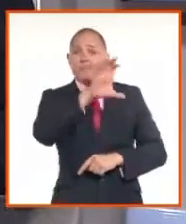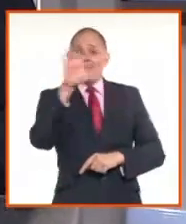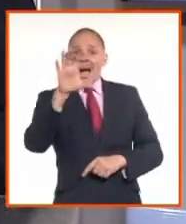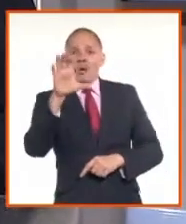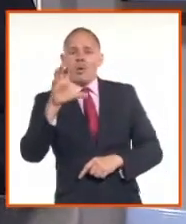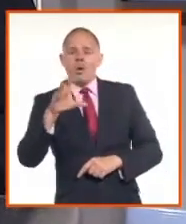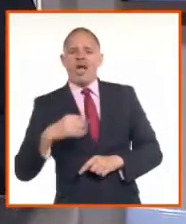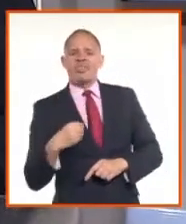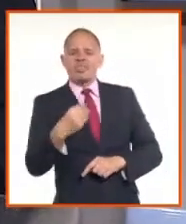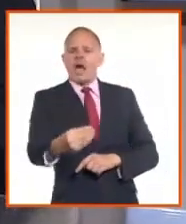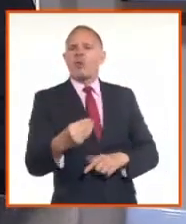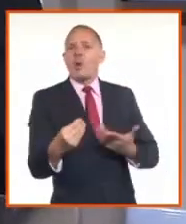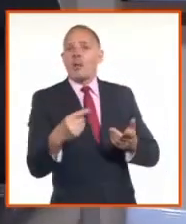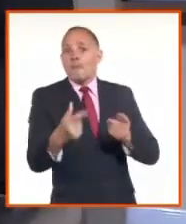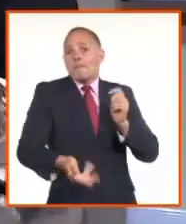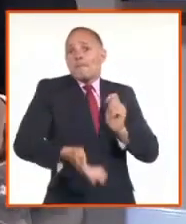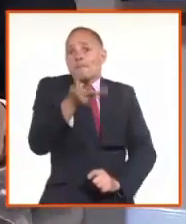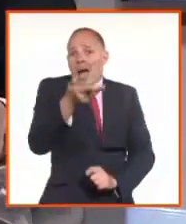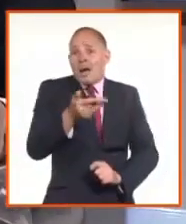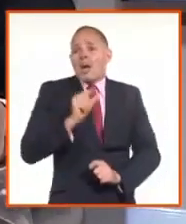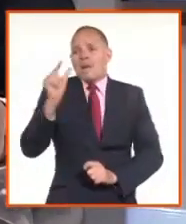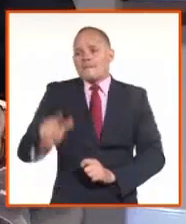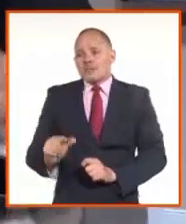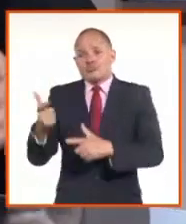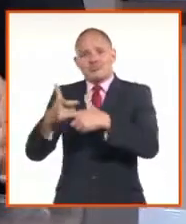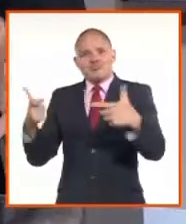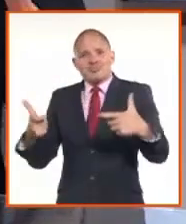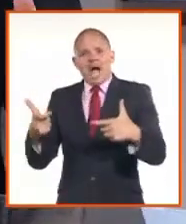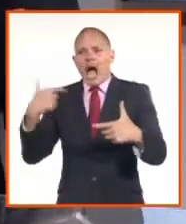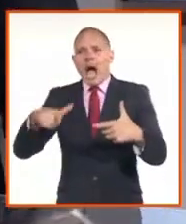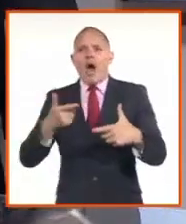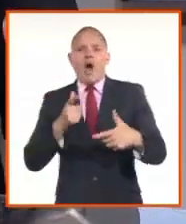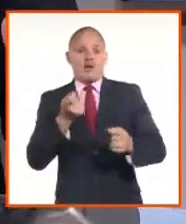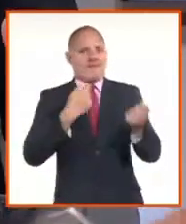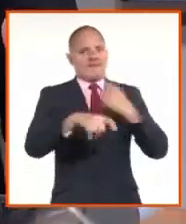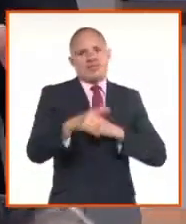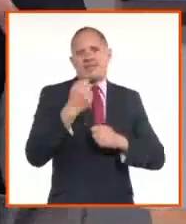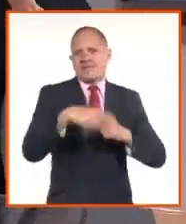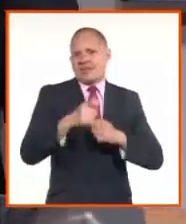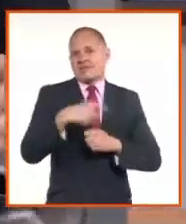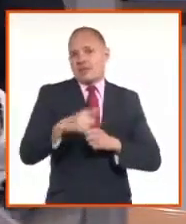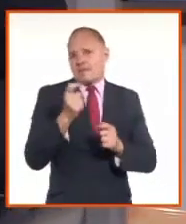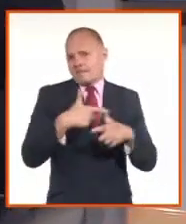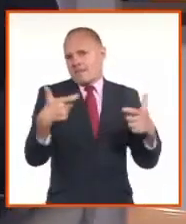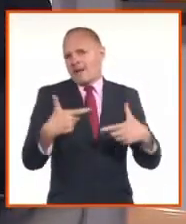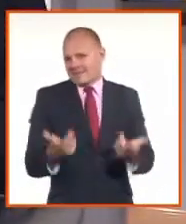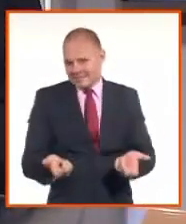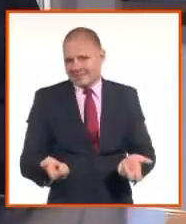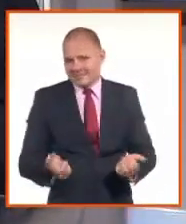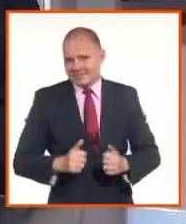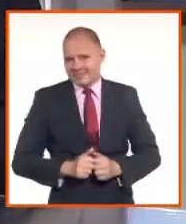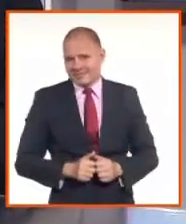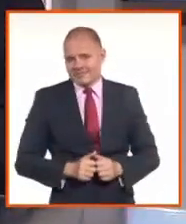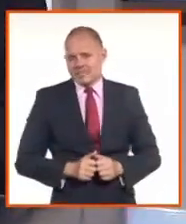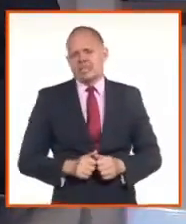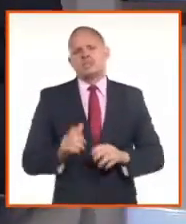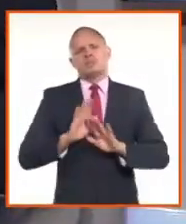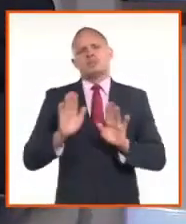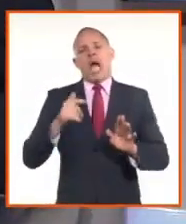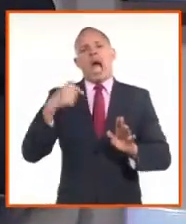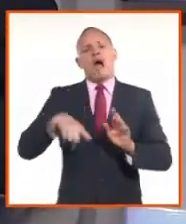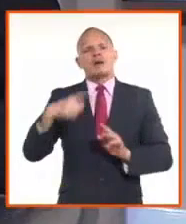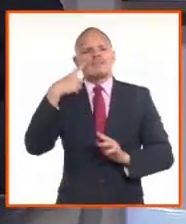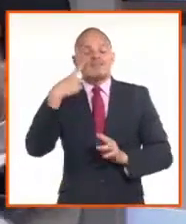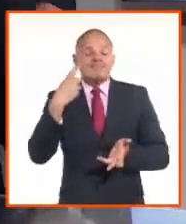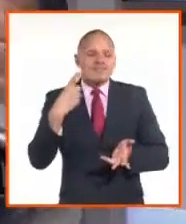cambio al margen de las instrucciones que explique genera en el sistema de precios relativos que tenemos que avanzar en eso pero todo tiene